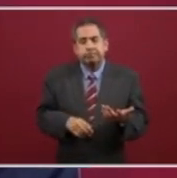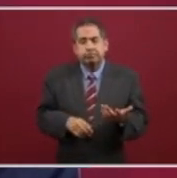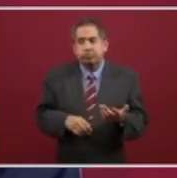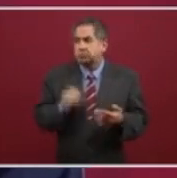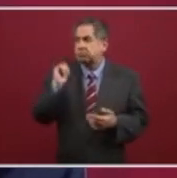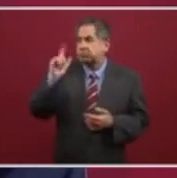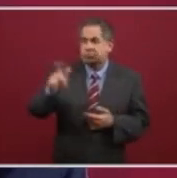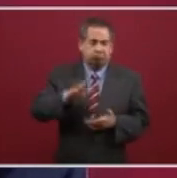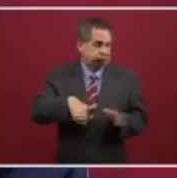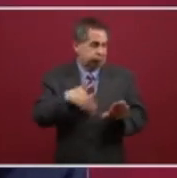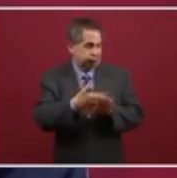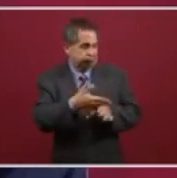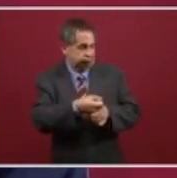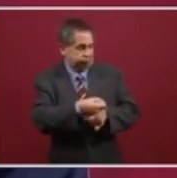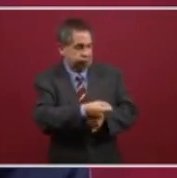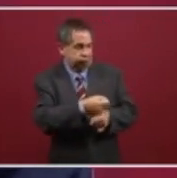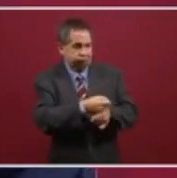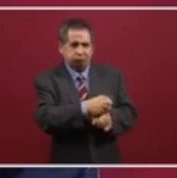persecución,